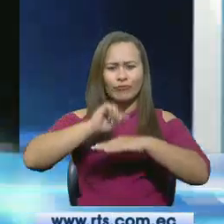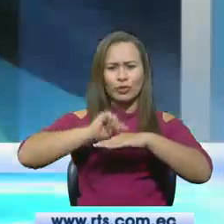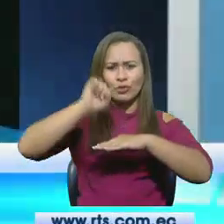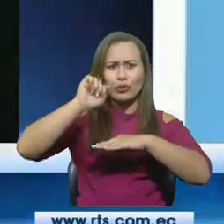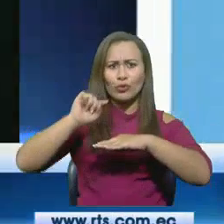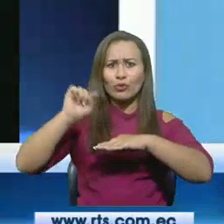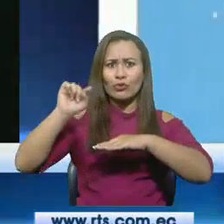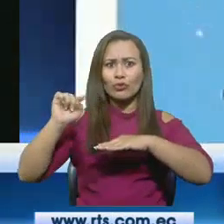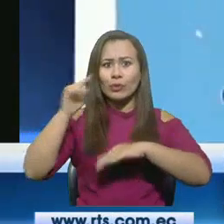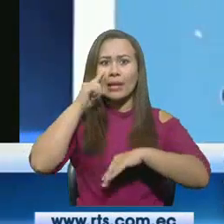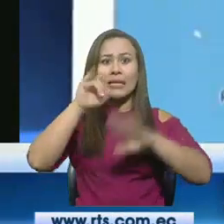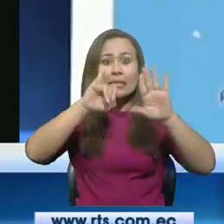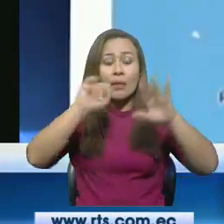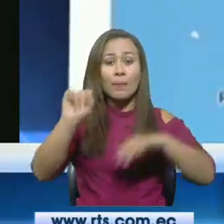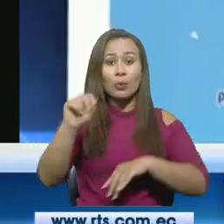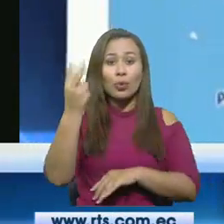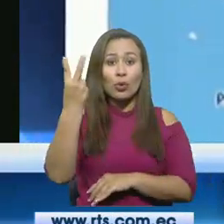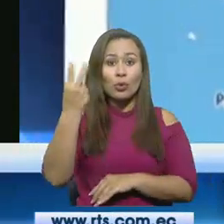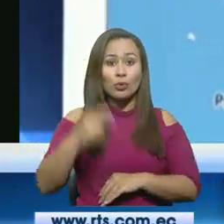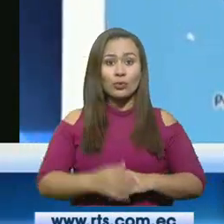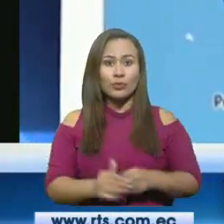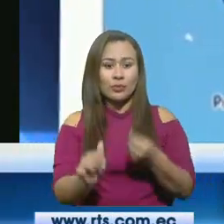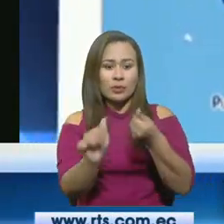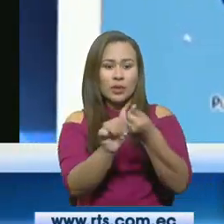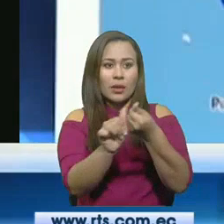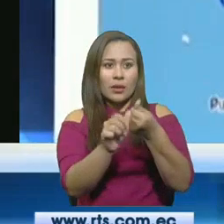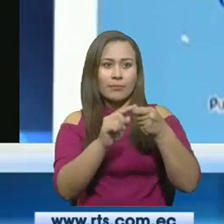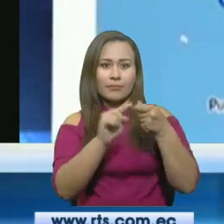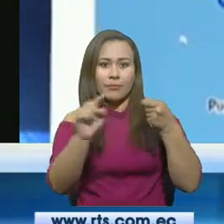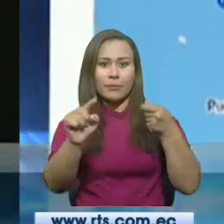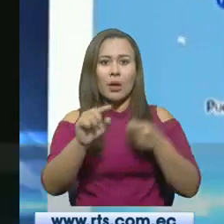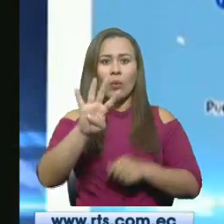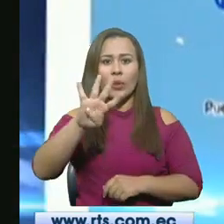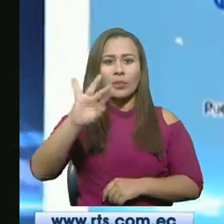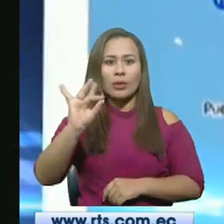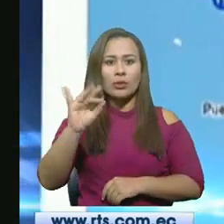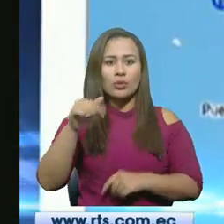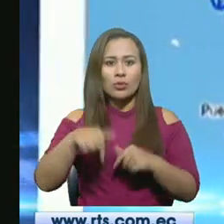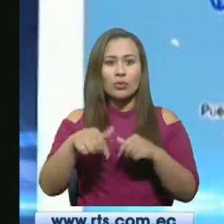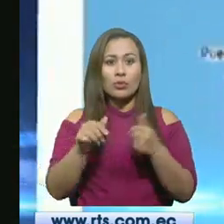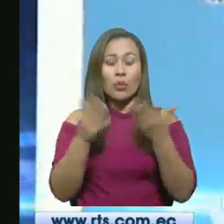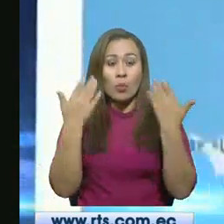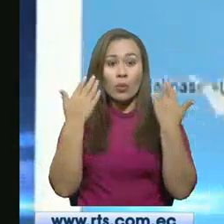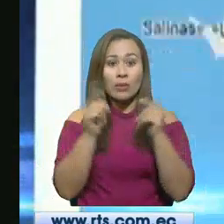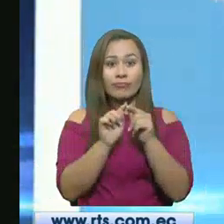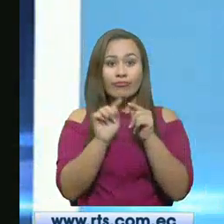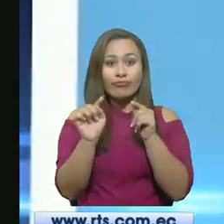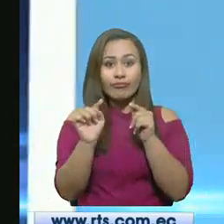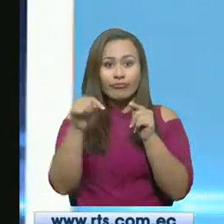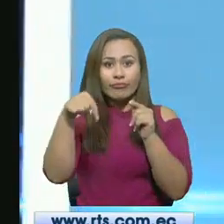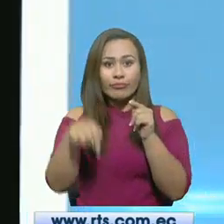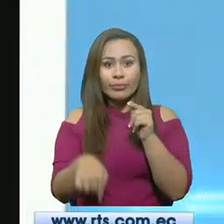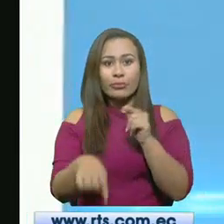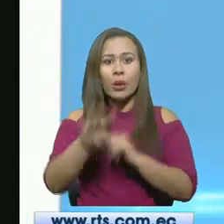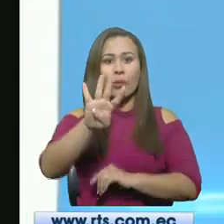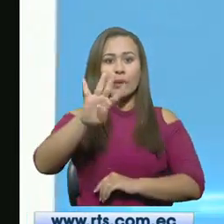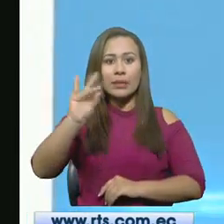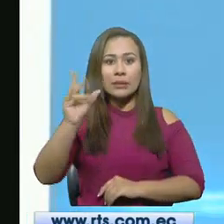Richter, cuyo epicentro se ubicó a 26.48 kilómetros de Guayaquil, a una profundidad de